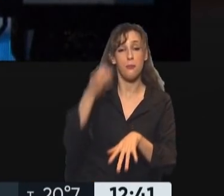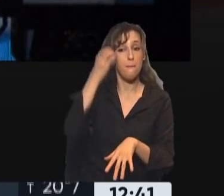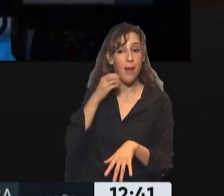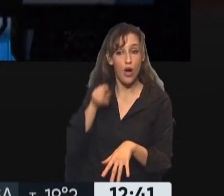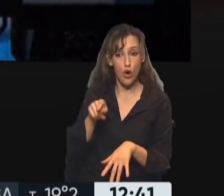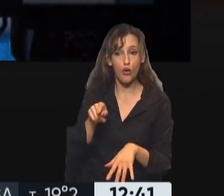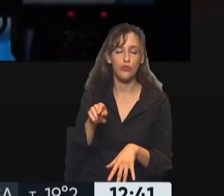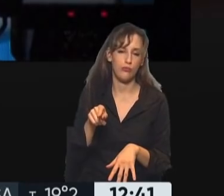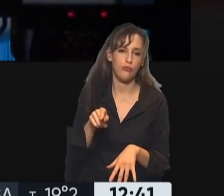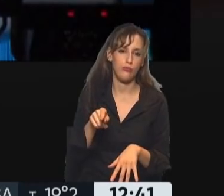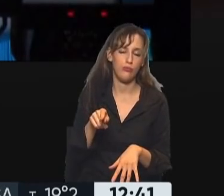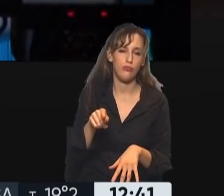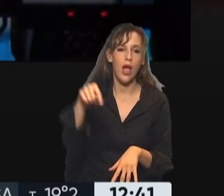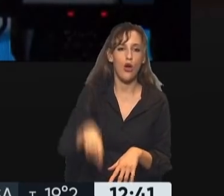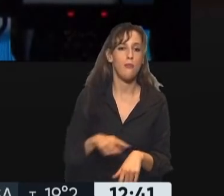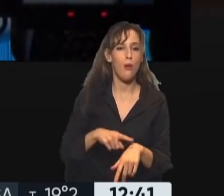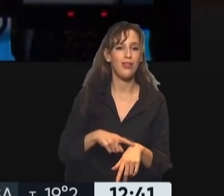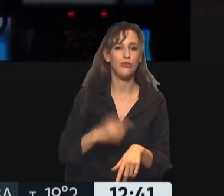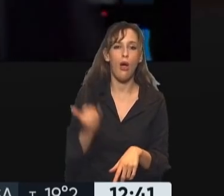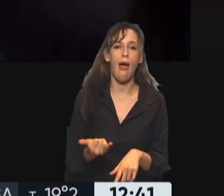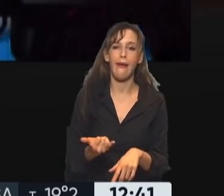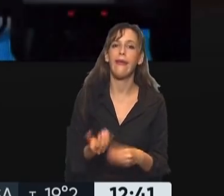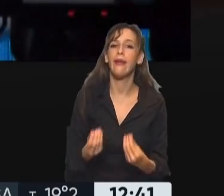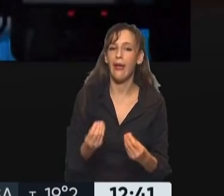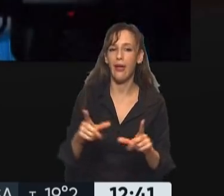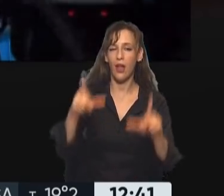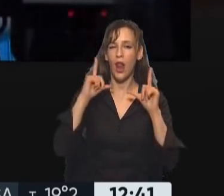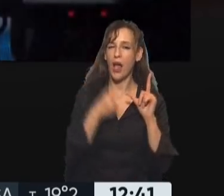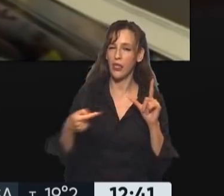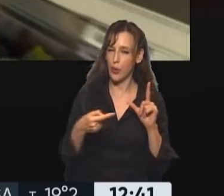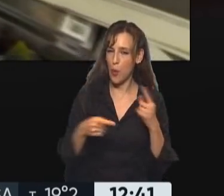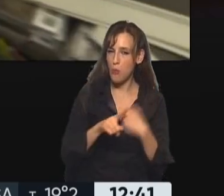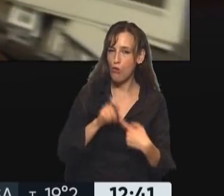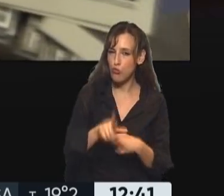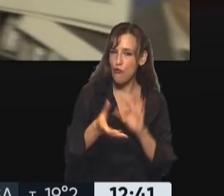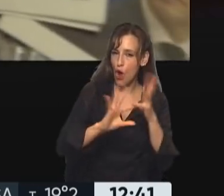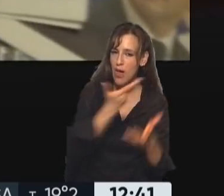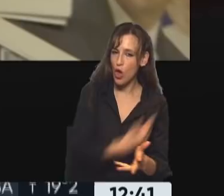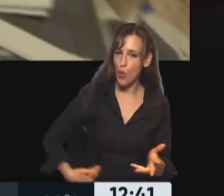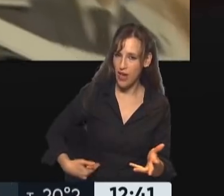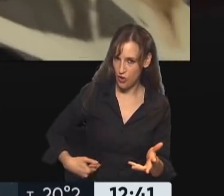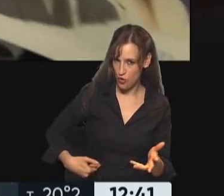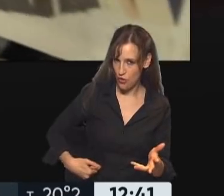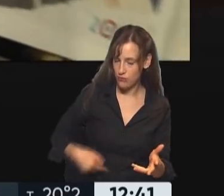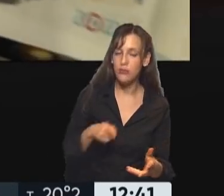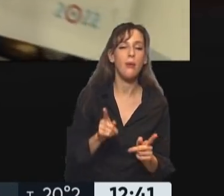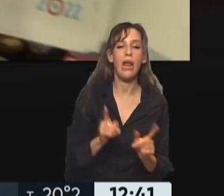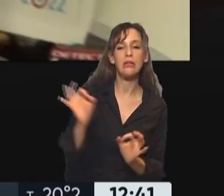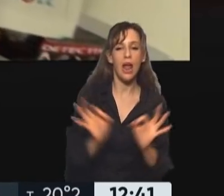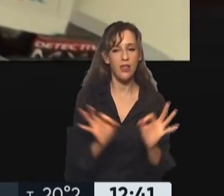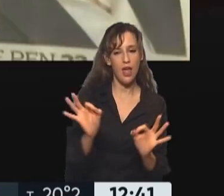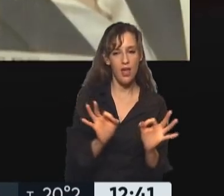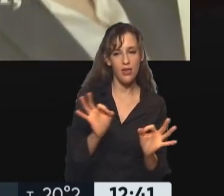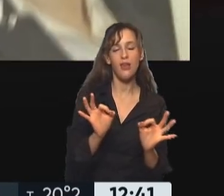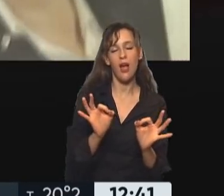enorme pasivo en esta oportunidad, que es su gestión de gobierno y, en definitiva, el haber mostrado las cartas, ¿no? De aquella